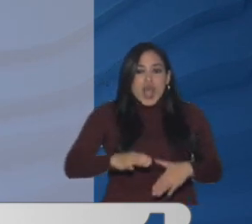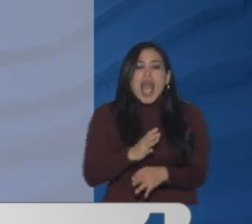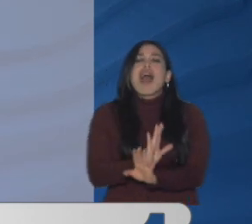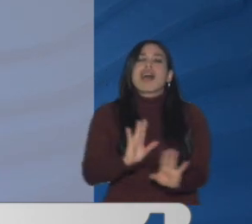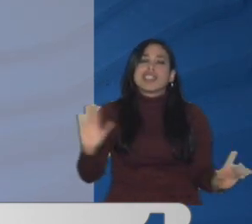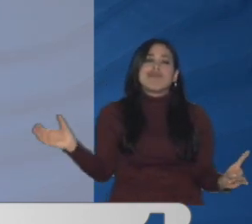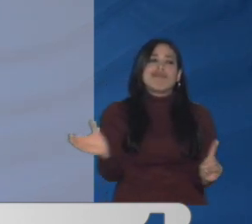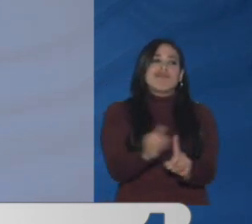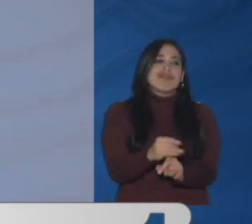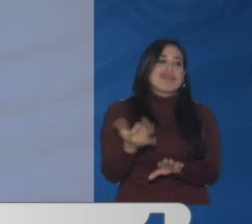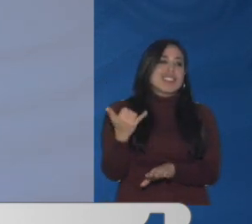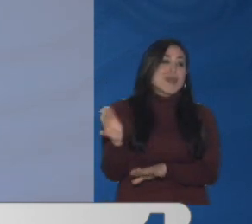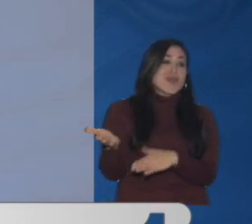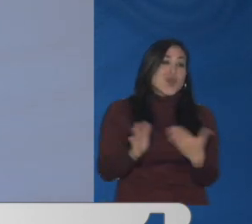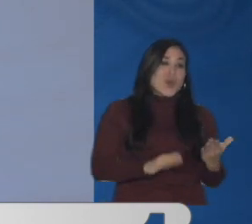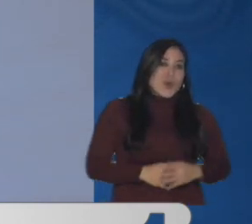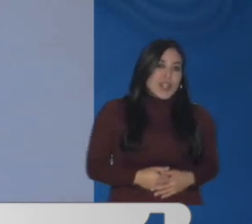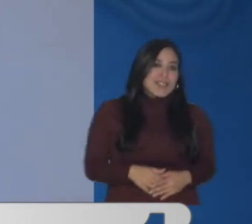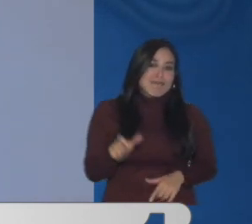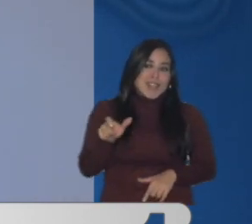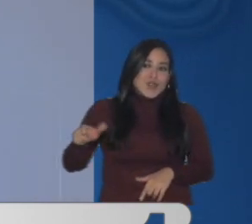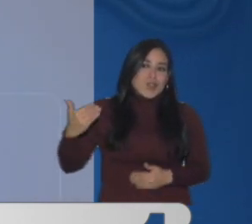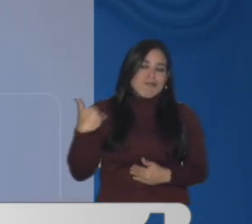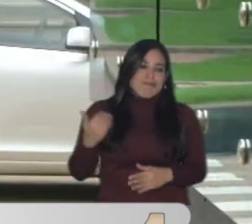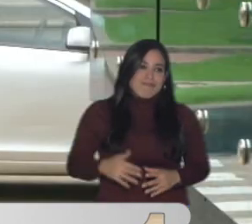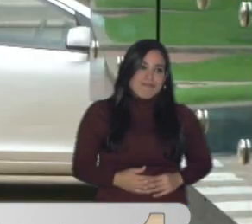menor fue encontrado por socorristas.